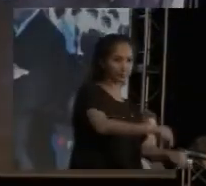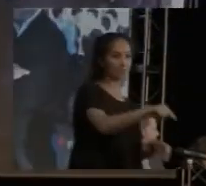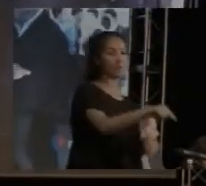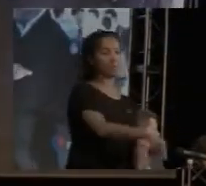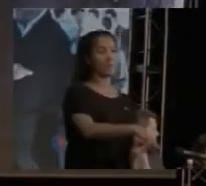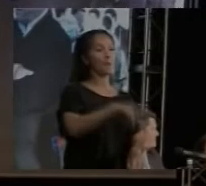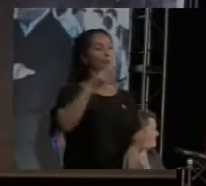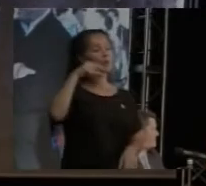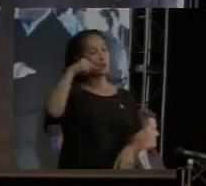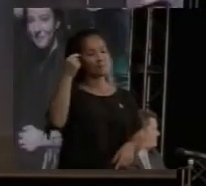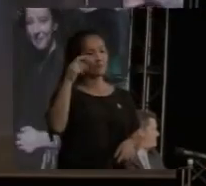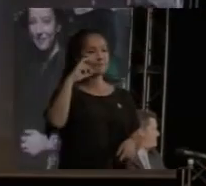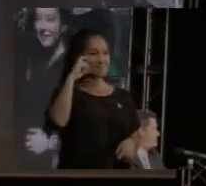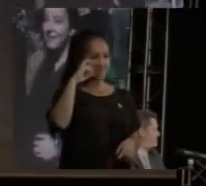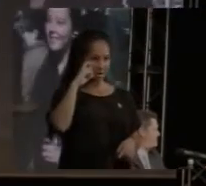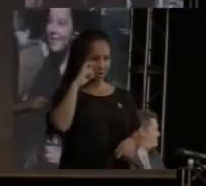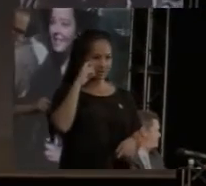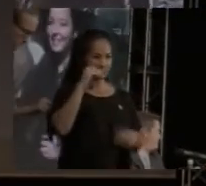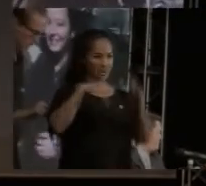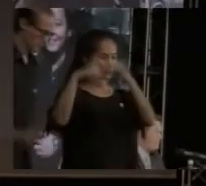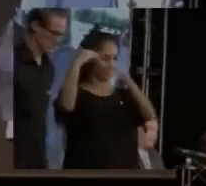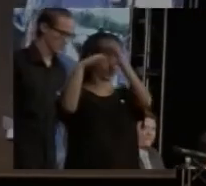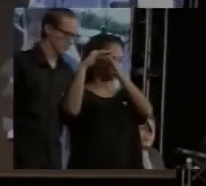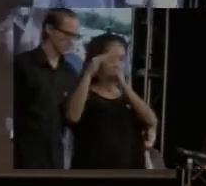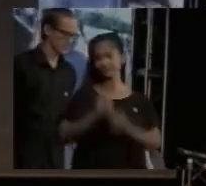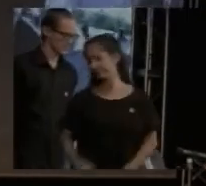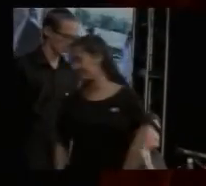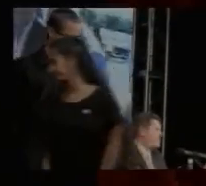las normativas perjudicando a nuestros adultos mayores.